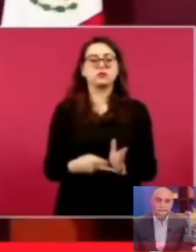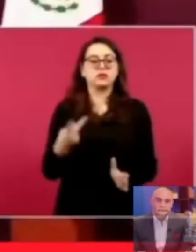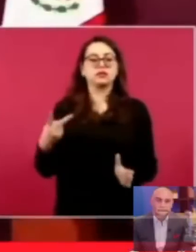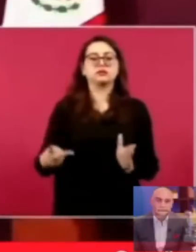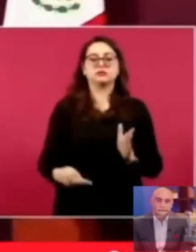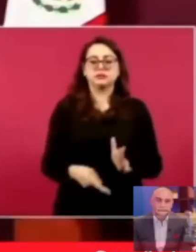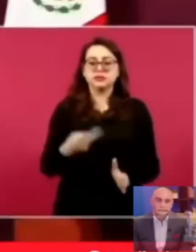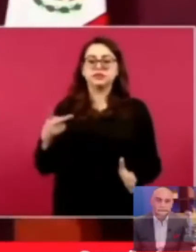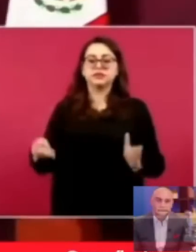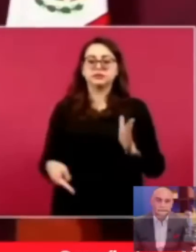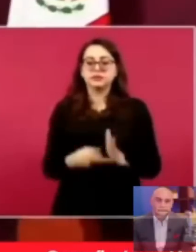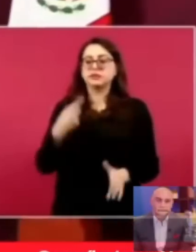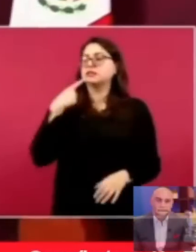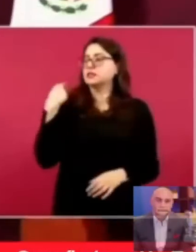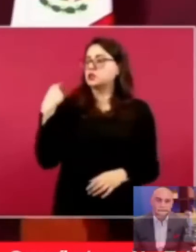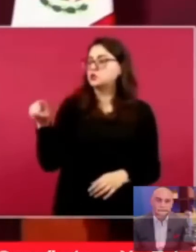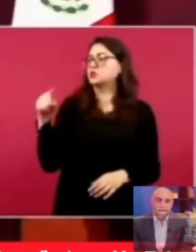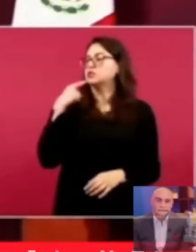los amparos